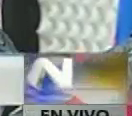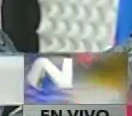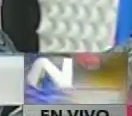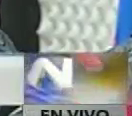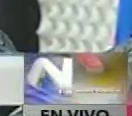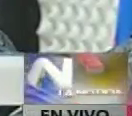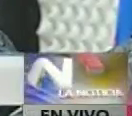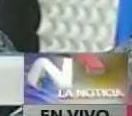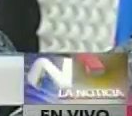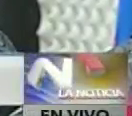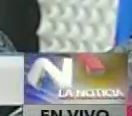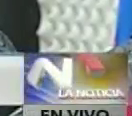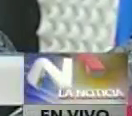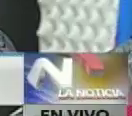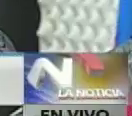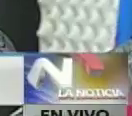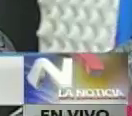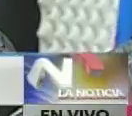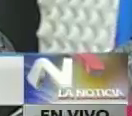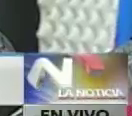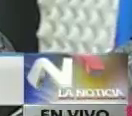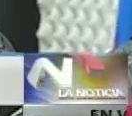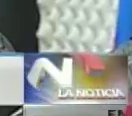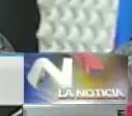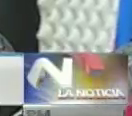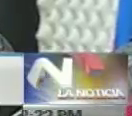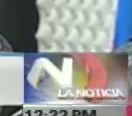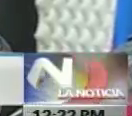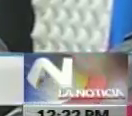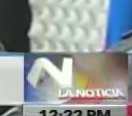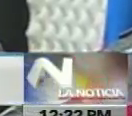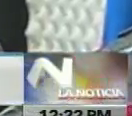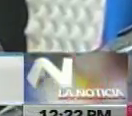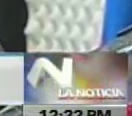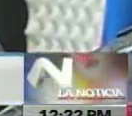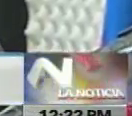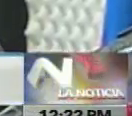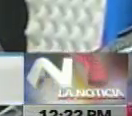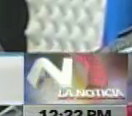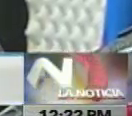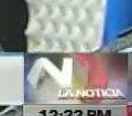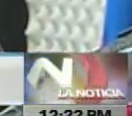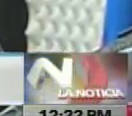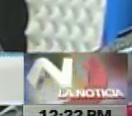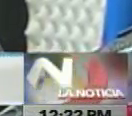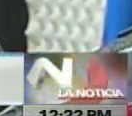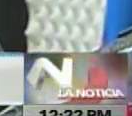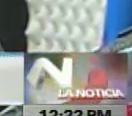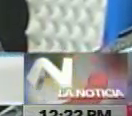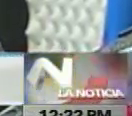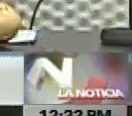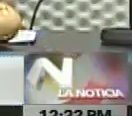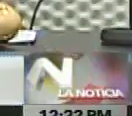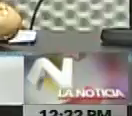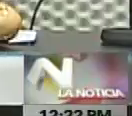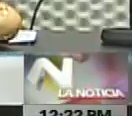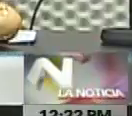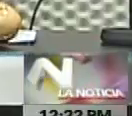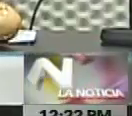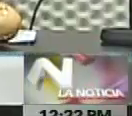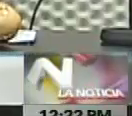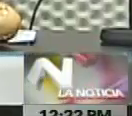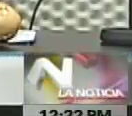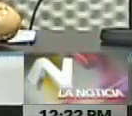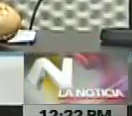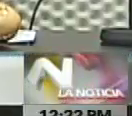Héctor y César Salas de la Orquesta Malecón. Ganaron el año pasado el premio Dino La Payola. Lo invitamos gentilmente. ¿De dónde son ellos? De Barquisimeto,